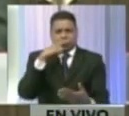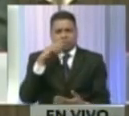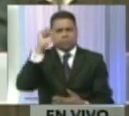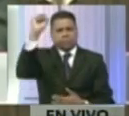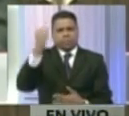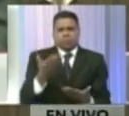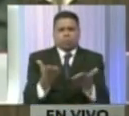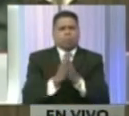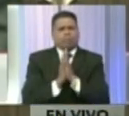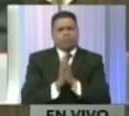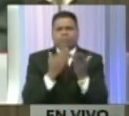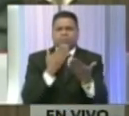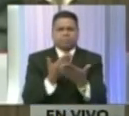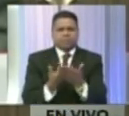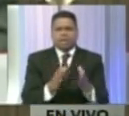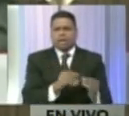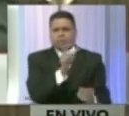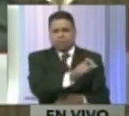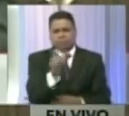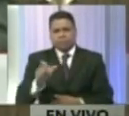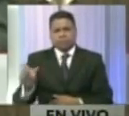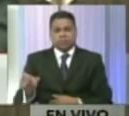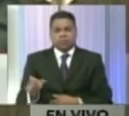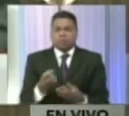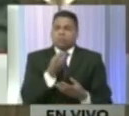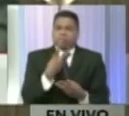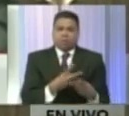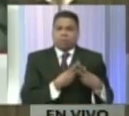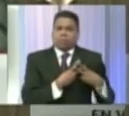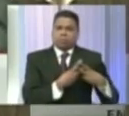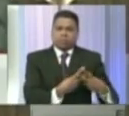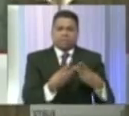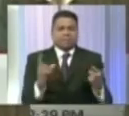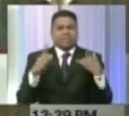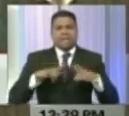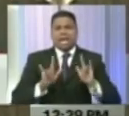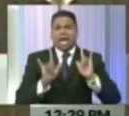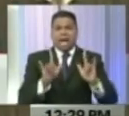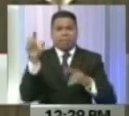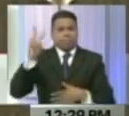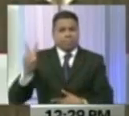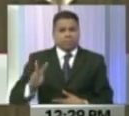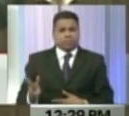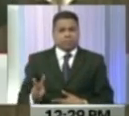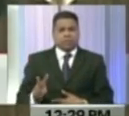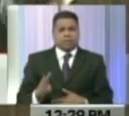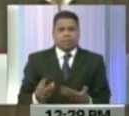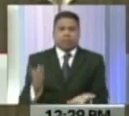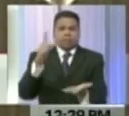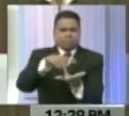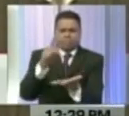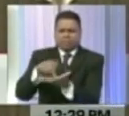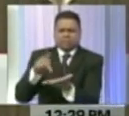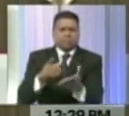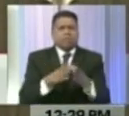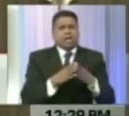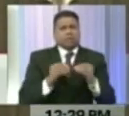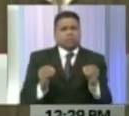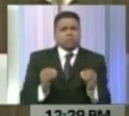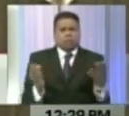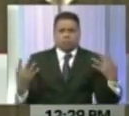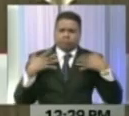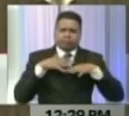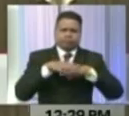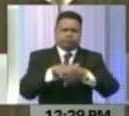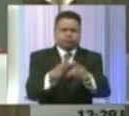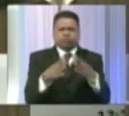y venezolanas patriotas de buena voluntad que amen esta patria para que se incorporen, los invitamos a todos a que se